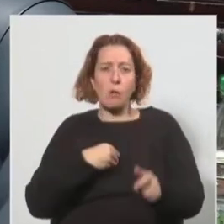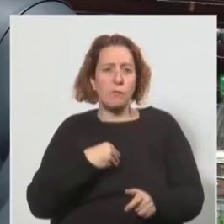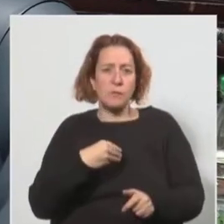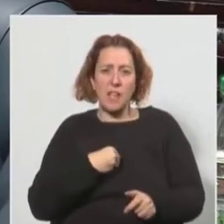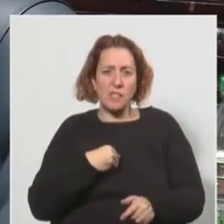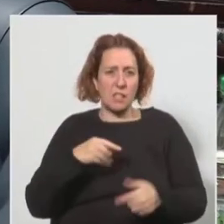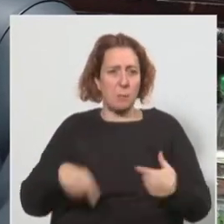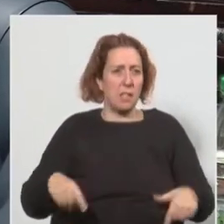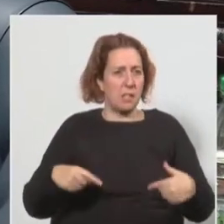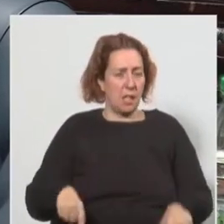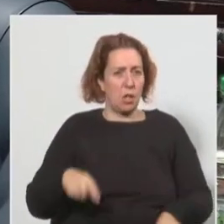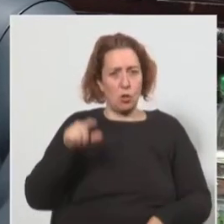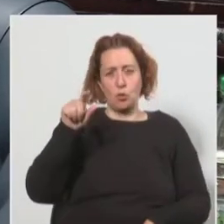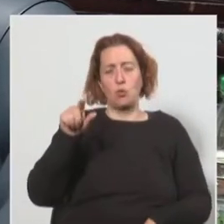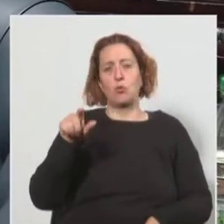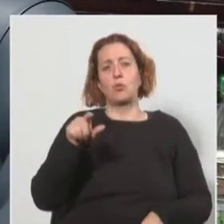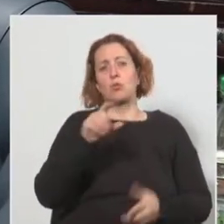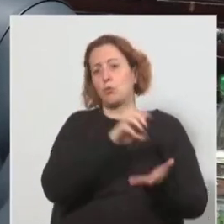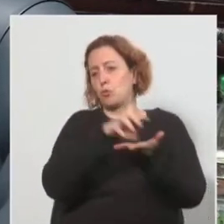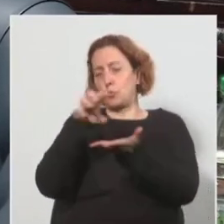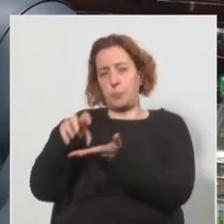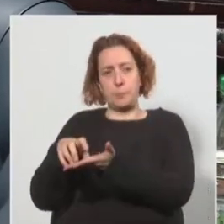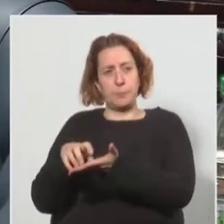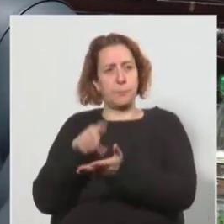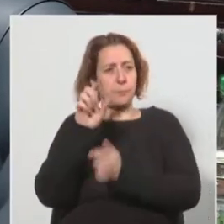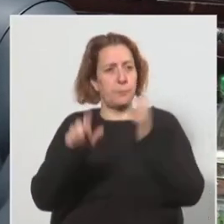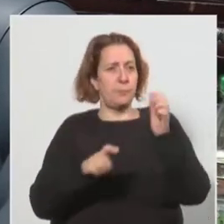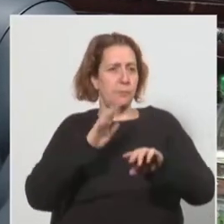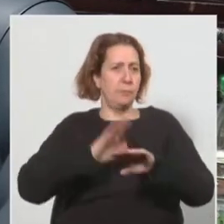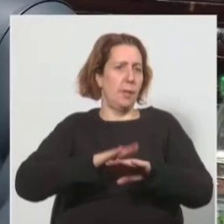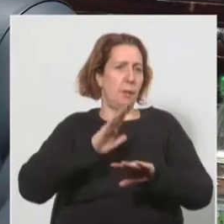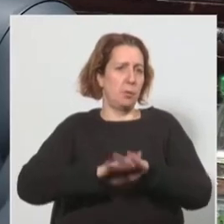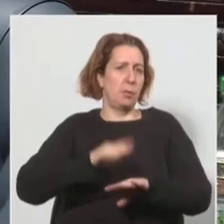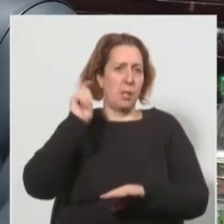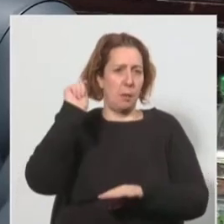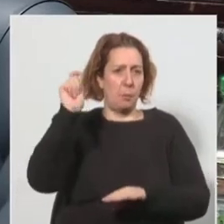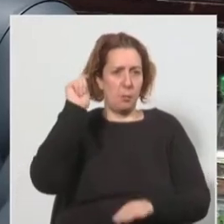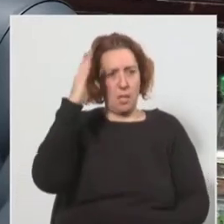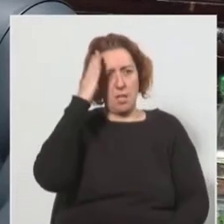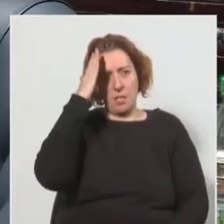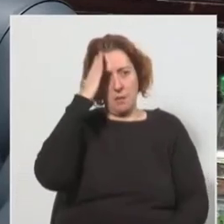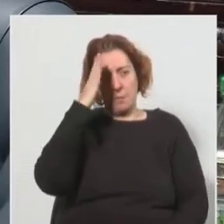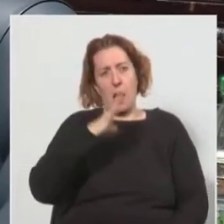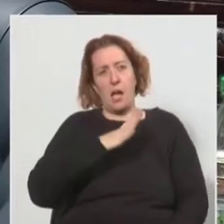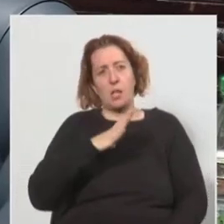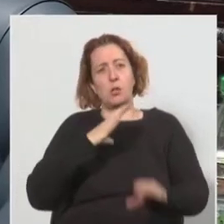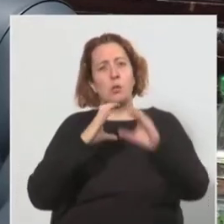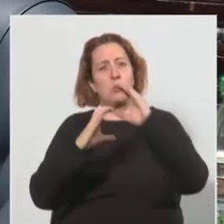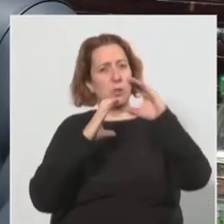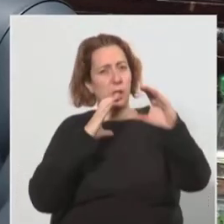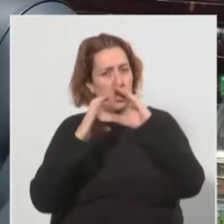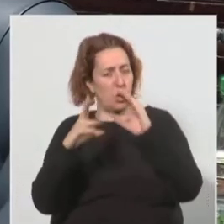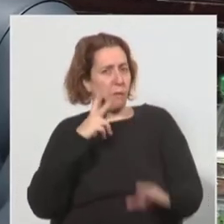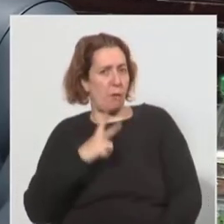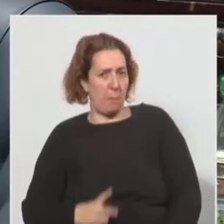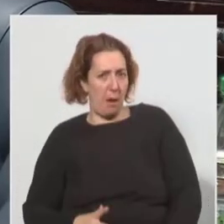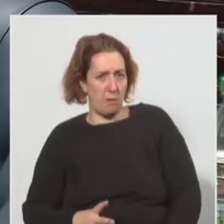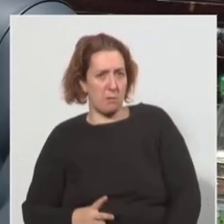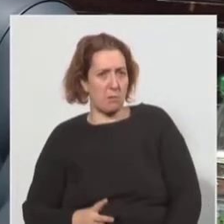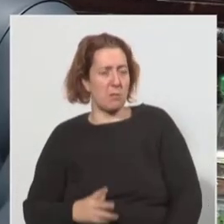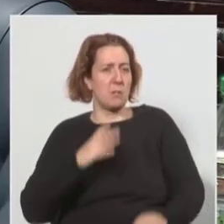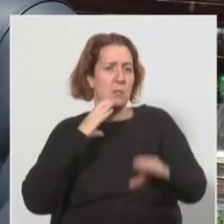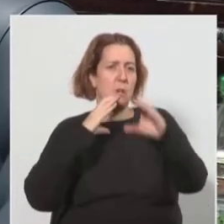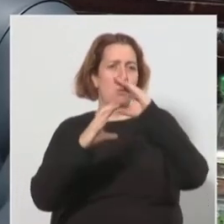ministerios. Quienes hemos tenido responsabilidades públicas sabemos que hay comunicaciones formales